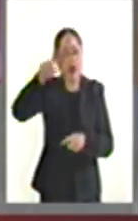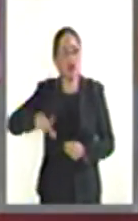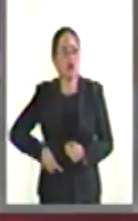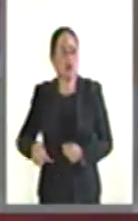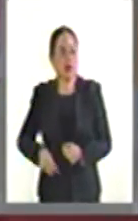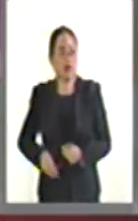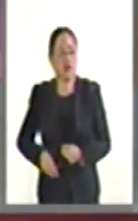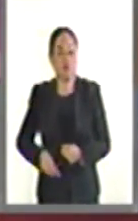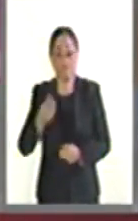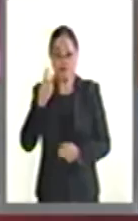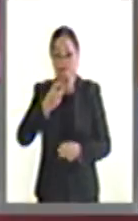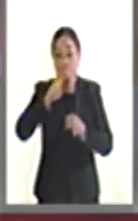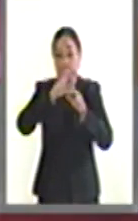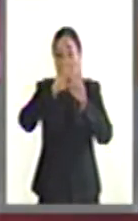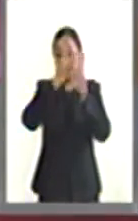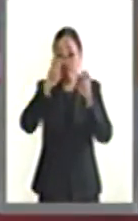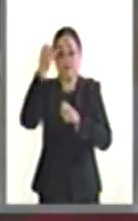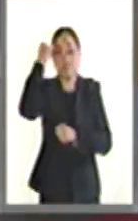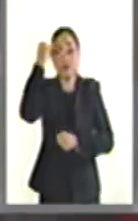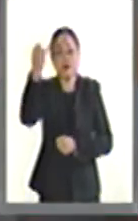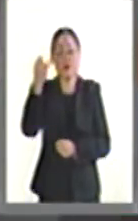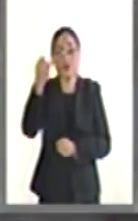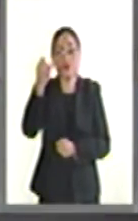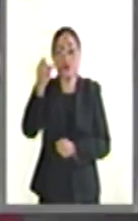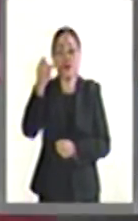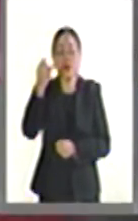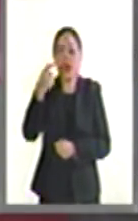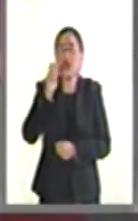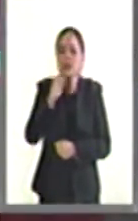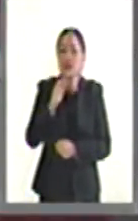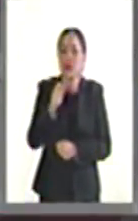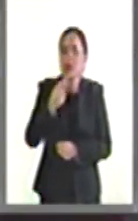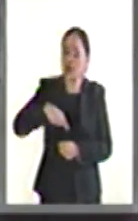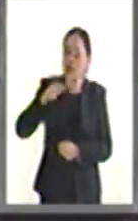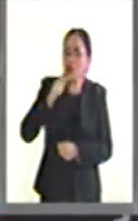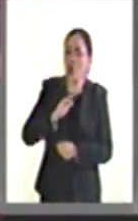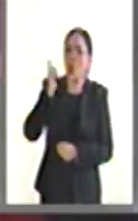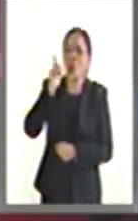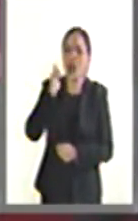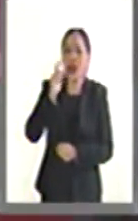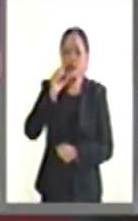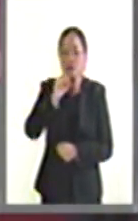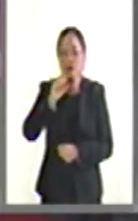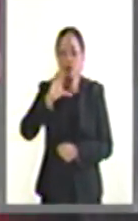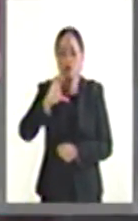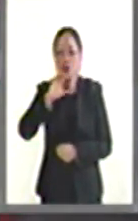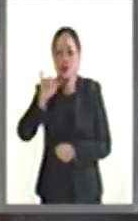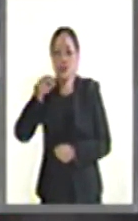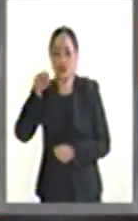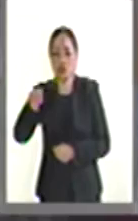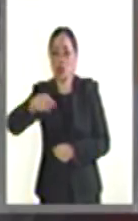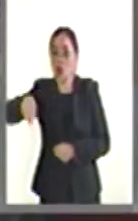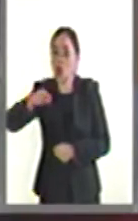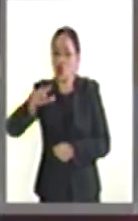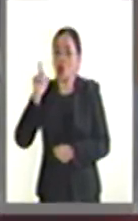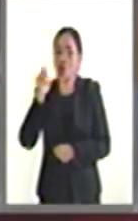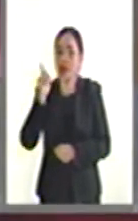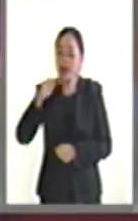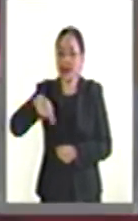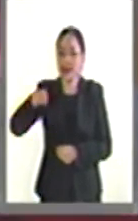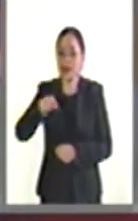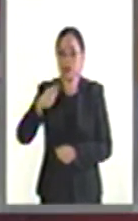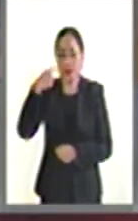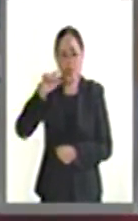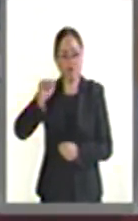Bajo esta premisa, lo deseable habría sido que la Suprema Corte de Justicia de la Nación, en un afán